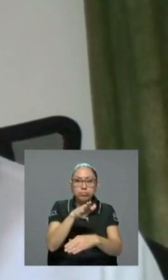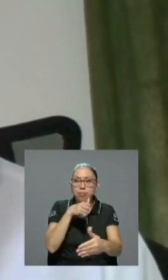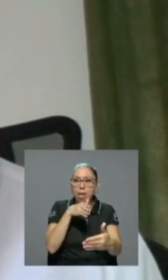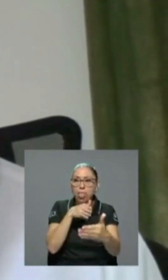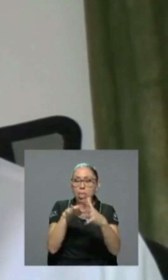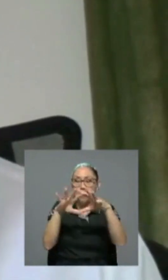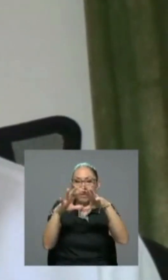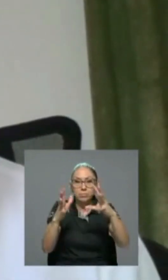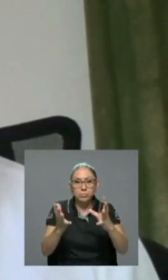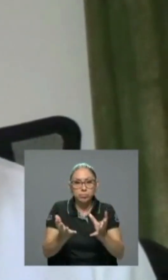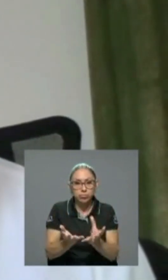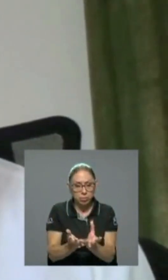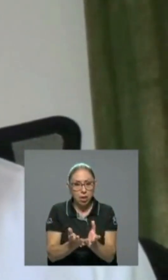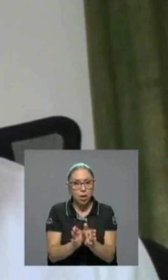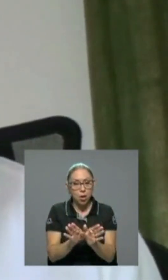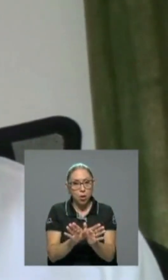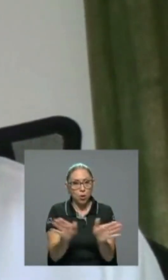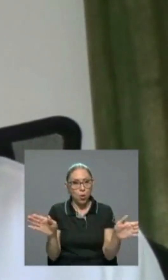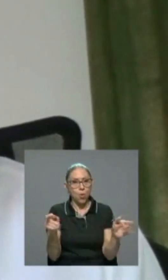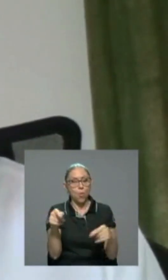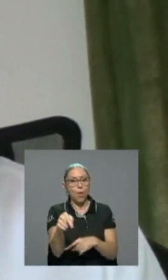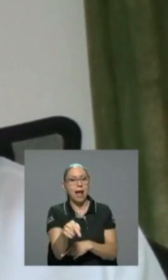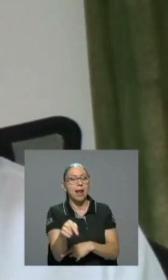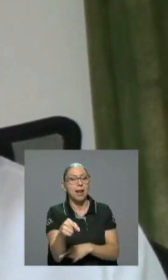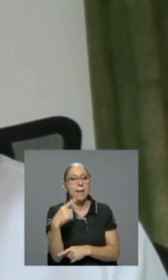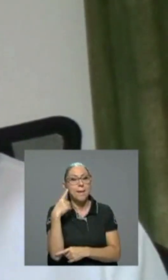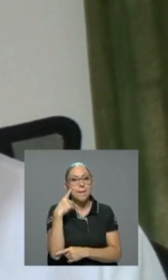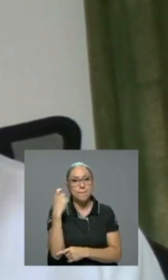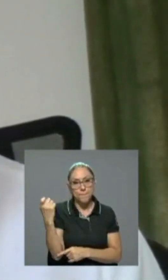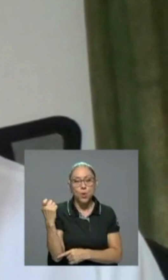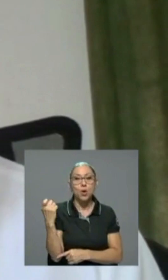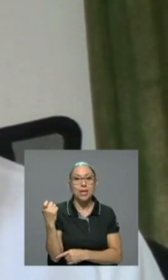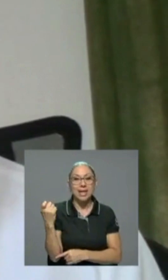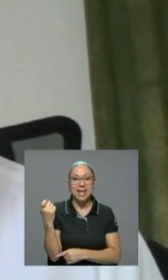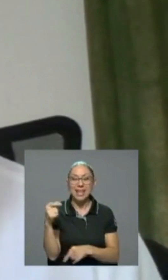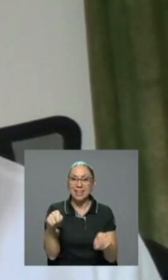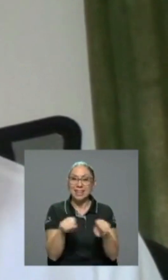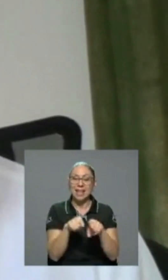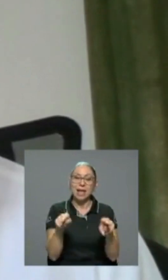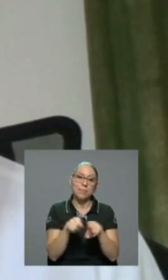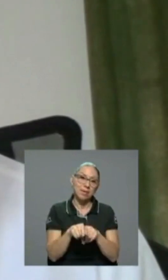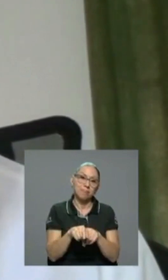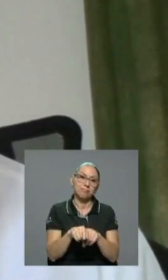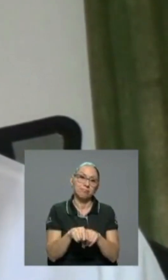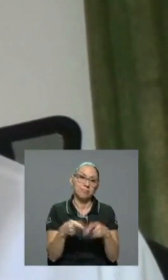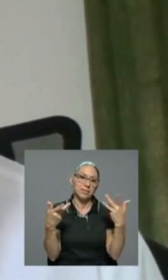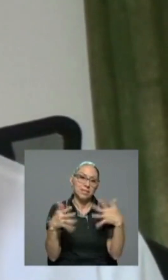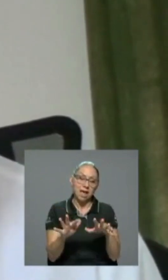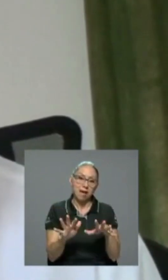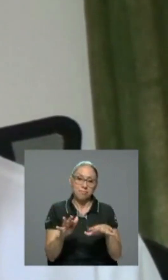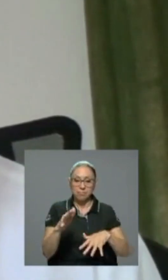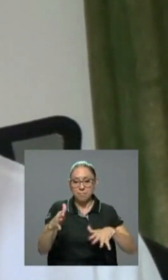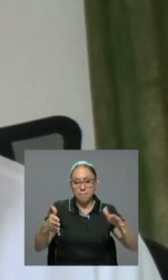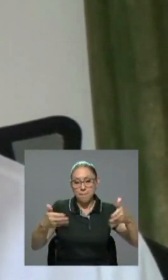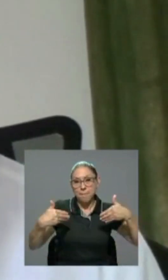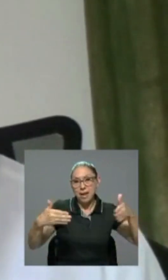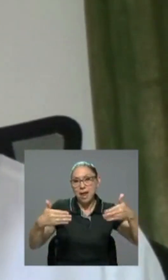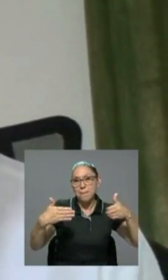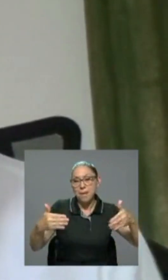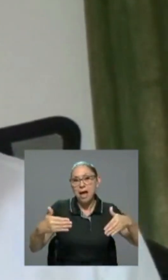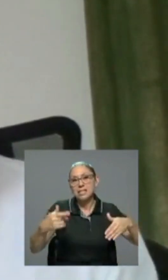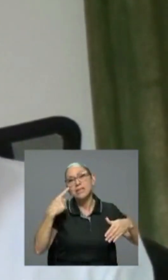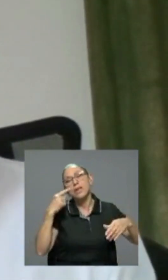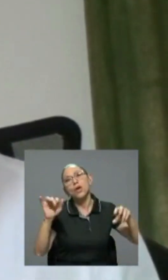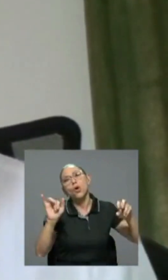una repercusión global porque se estructura también pues Panamá como un sitio, un puerto del